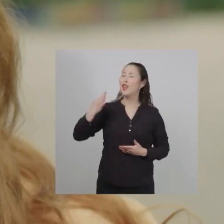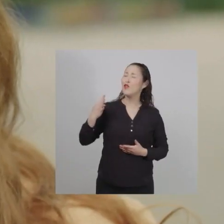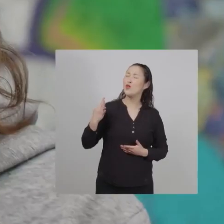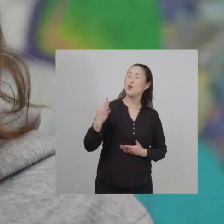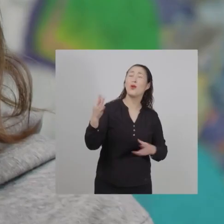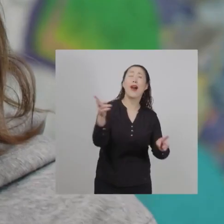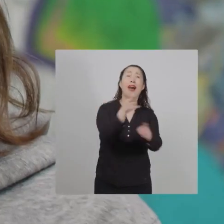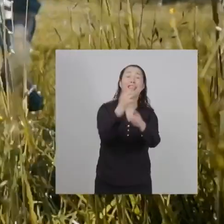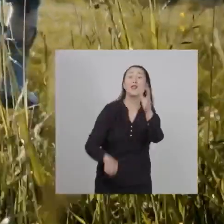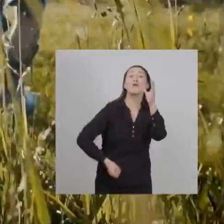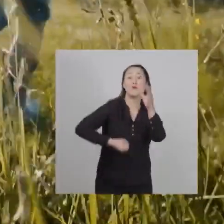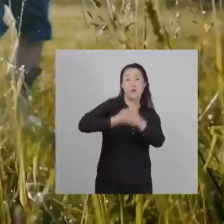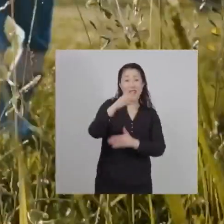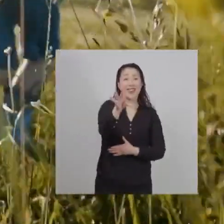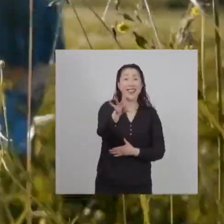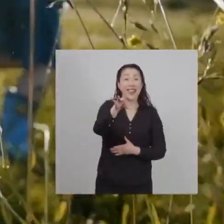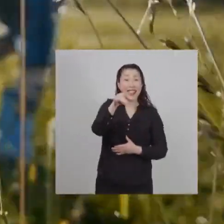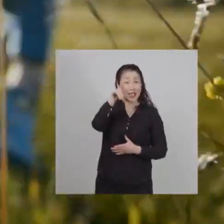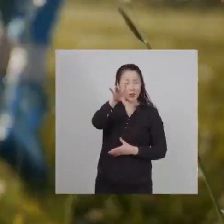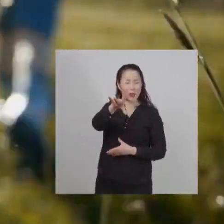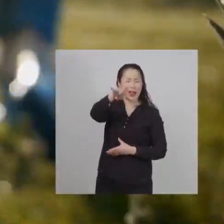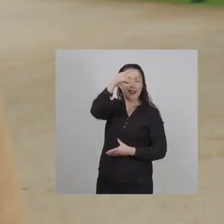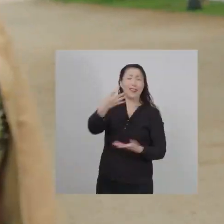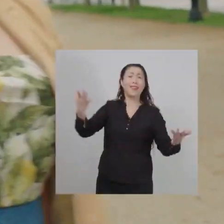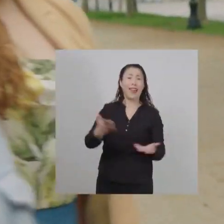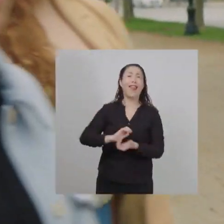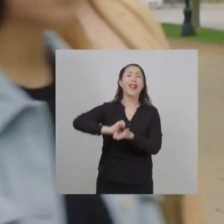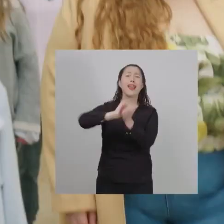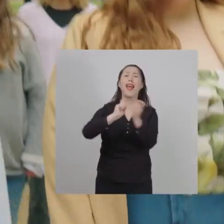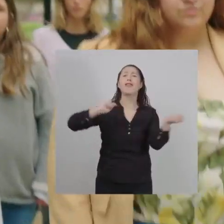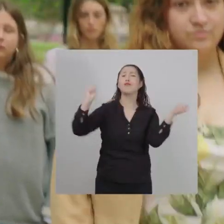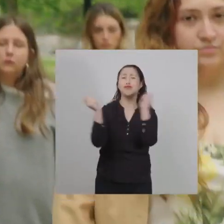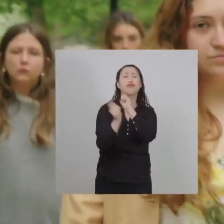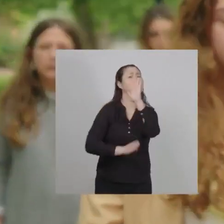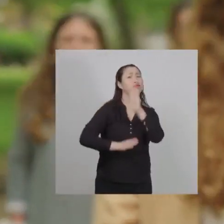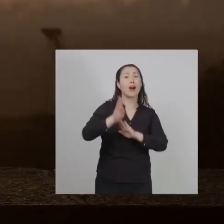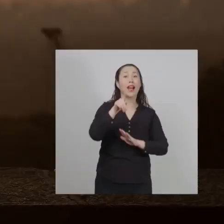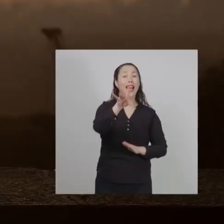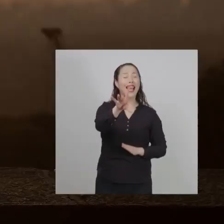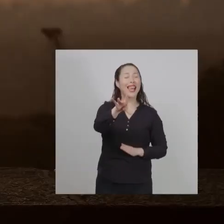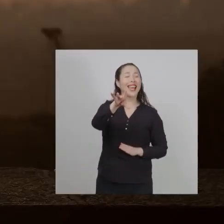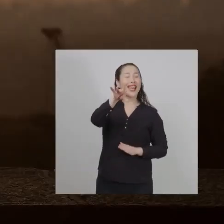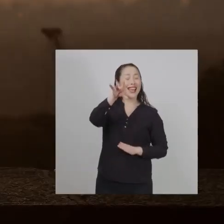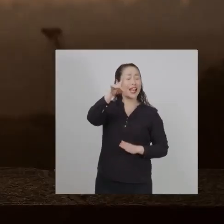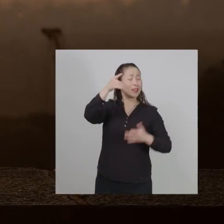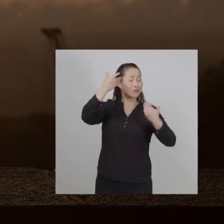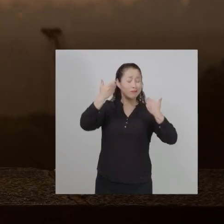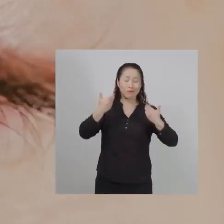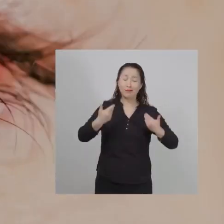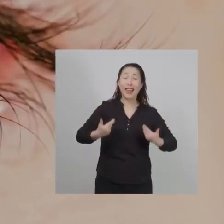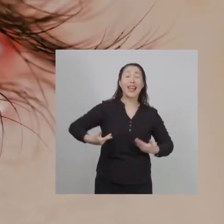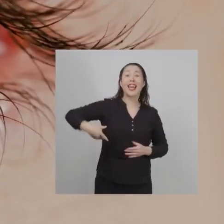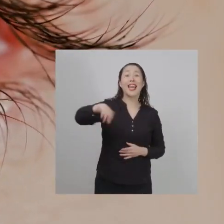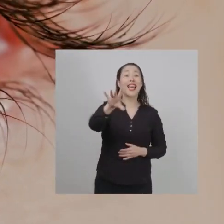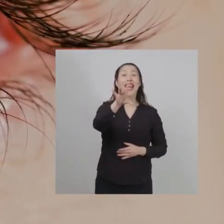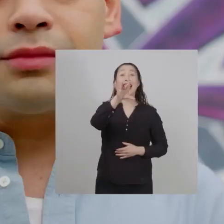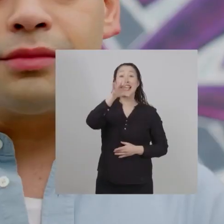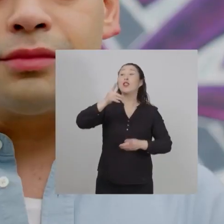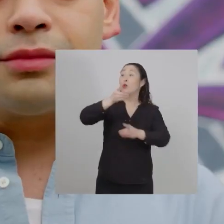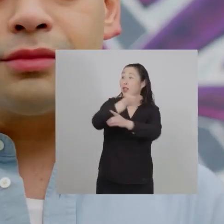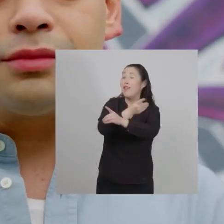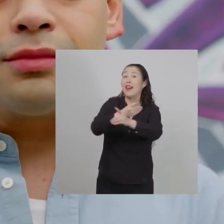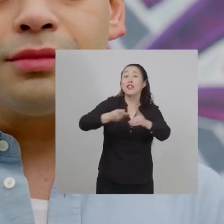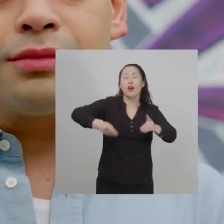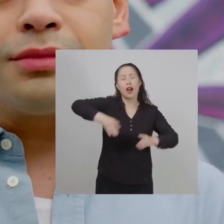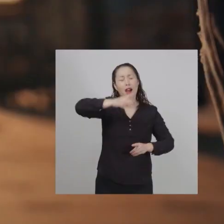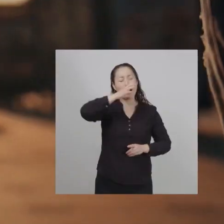Elige ser futuro y aire nuevo. Elige ser evolución. Elige ser... Elige